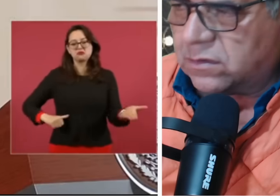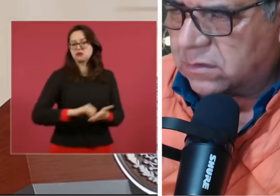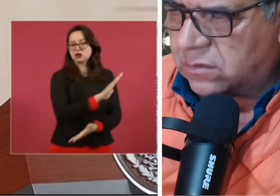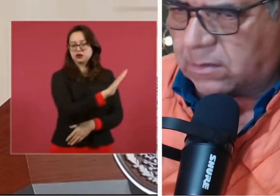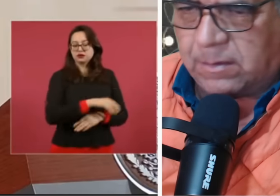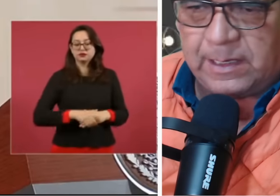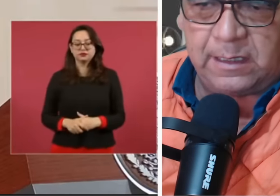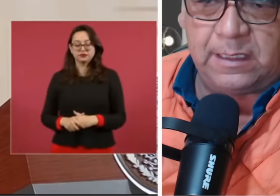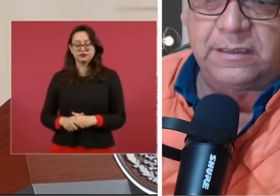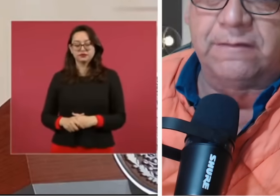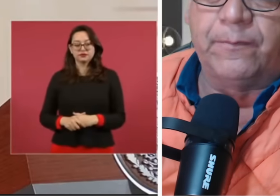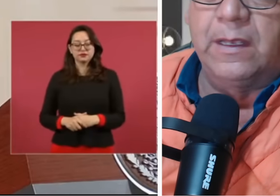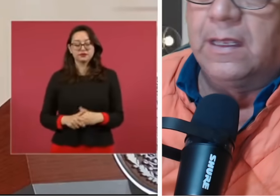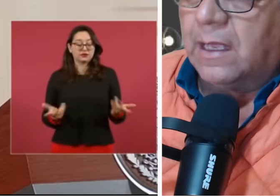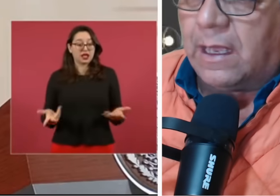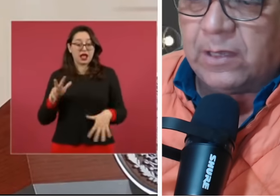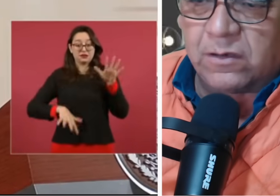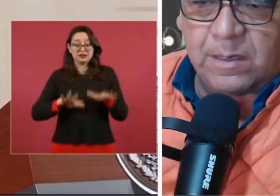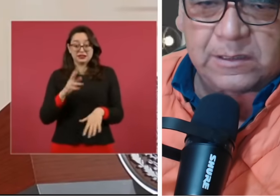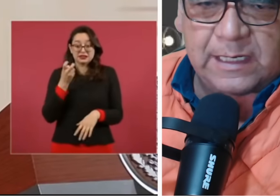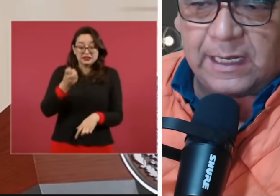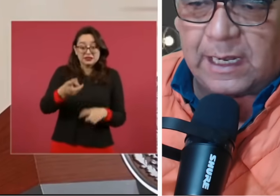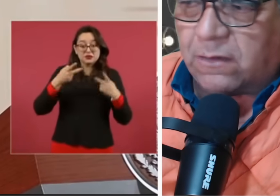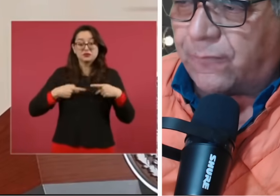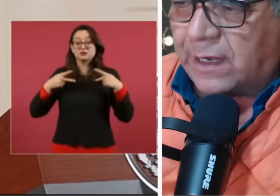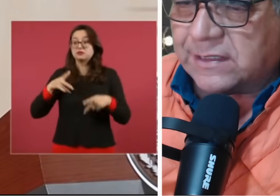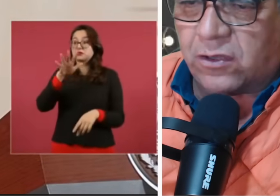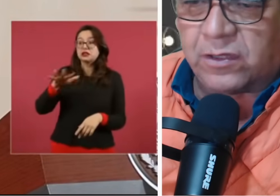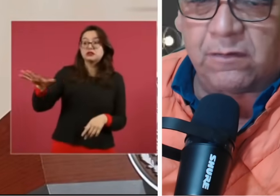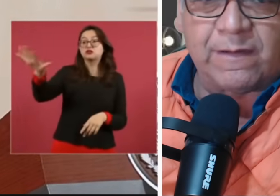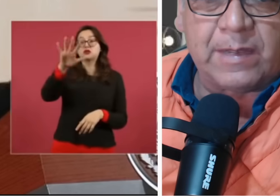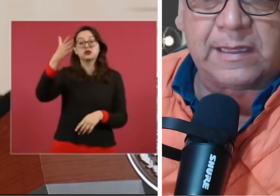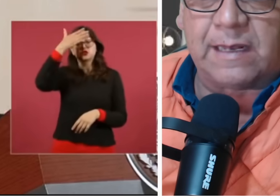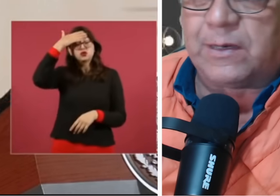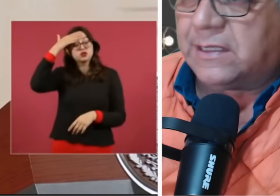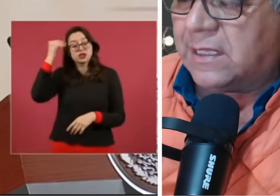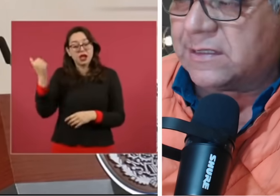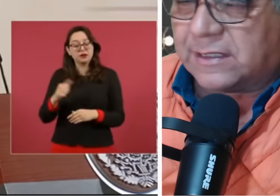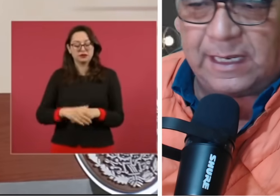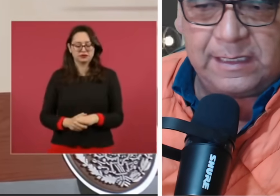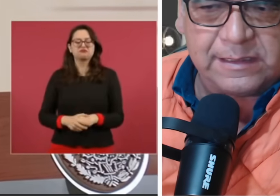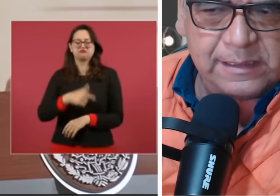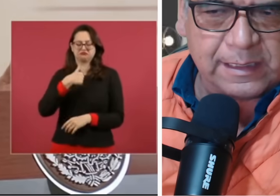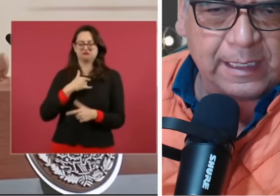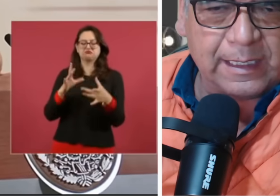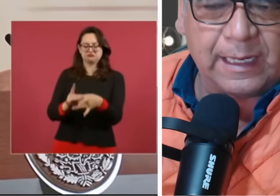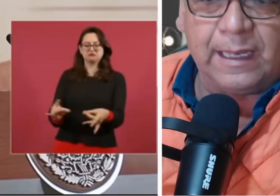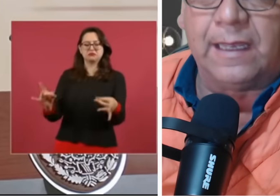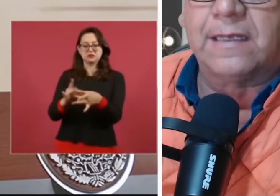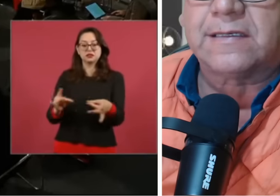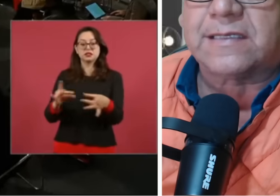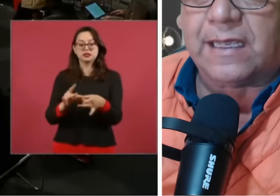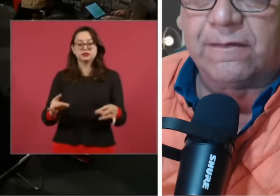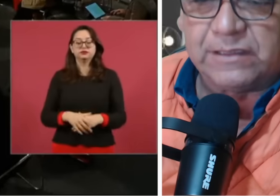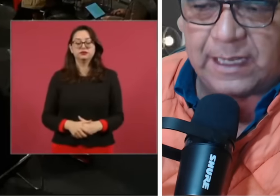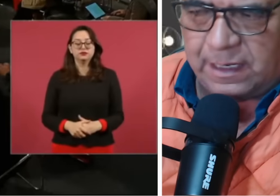los sobrevivientes. Amigos, vamos a ir a la conferencia donde nuevamente el presidente insiste que